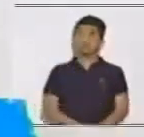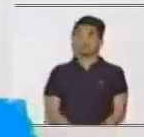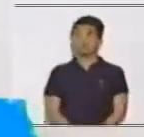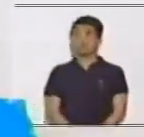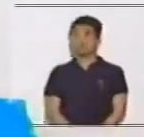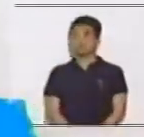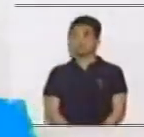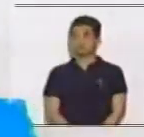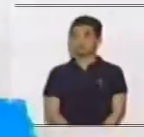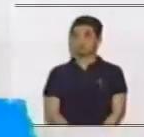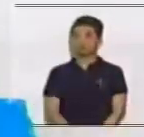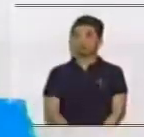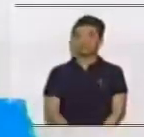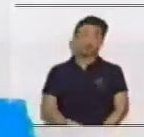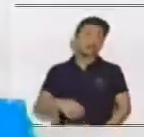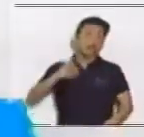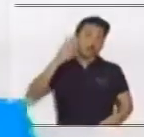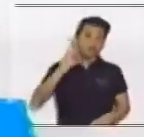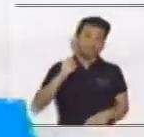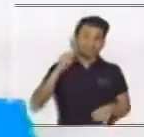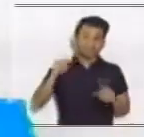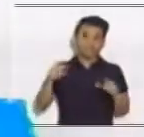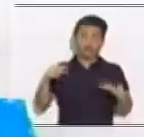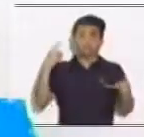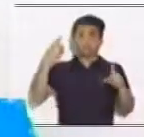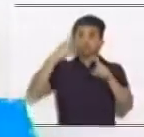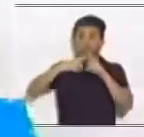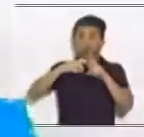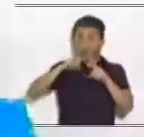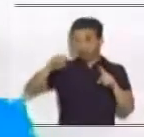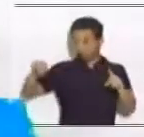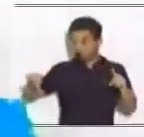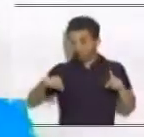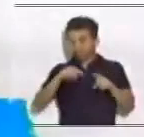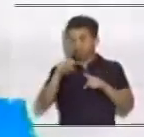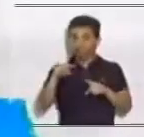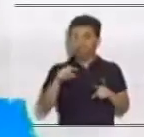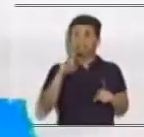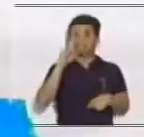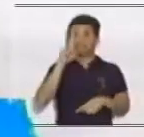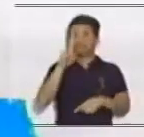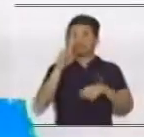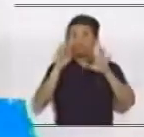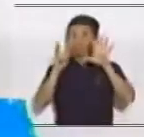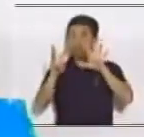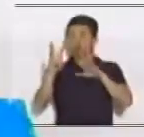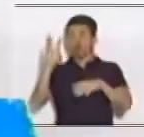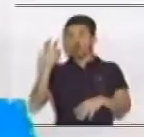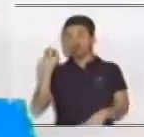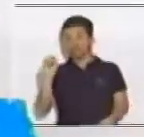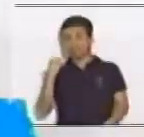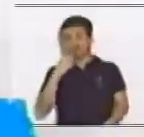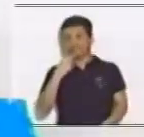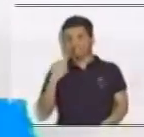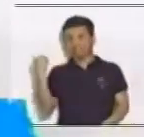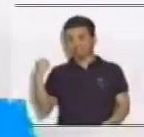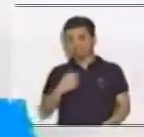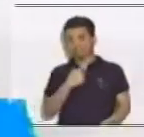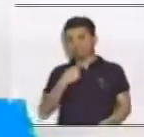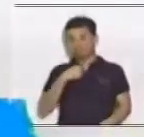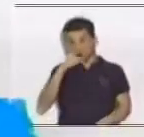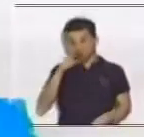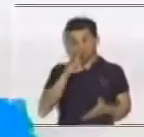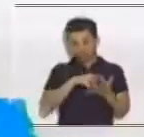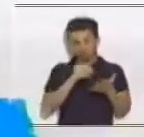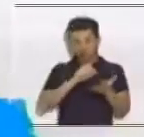la suma de los tres ángulos internos tiene que ser igual a ¿cuánto? ¿A cuánto acabamos de decir? Miren sus